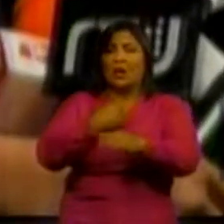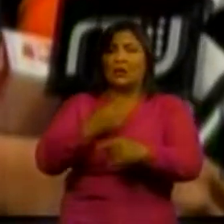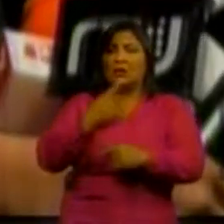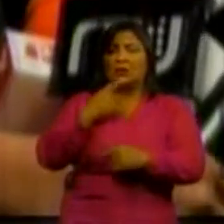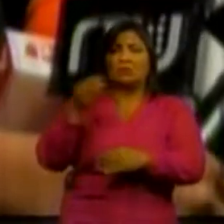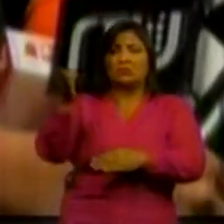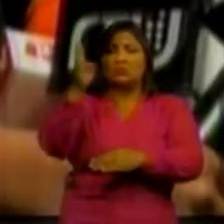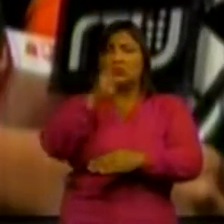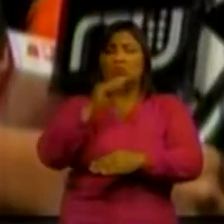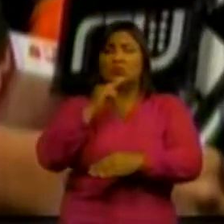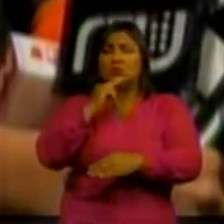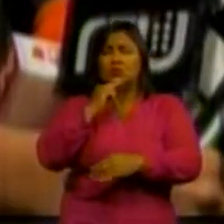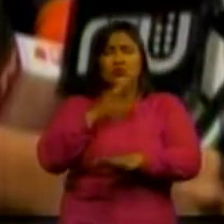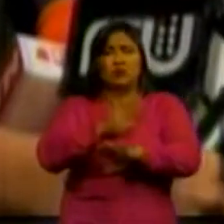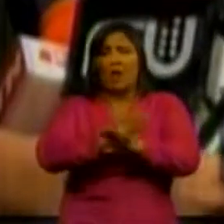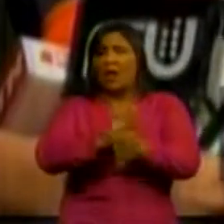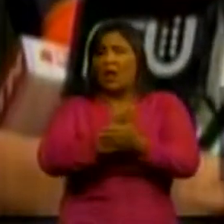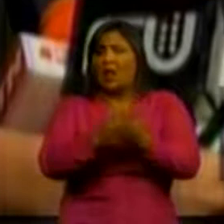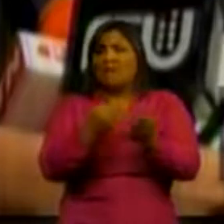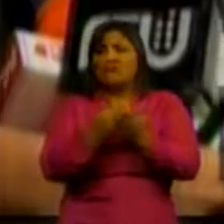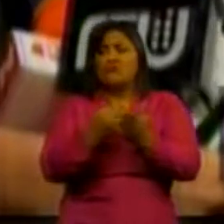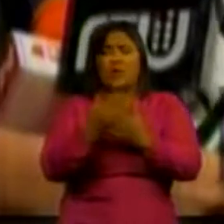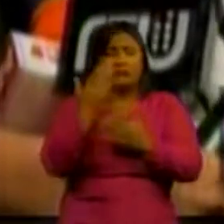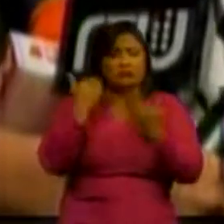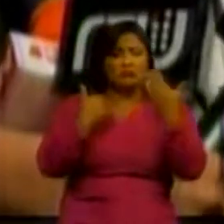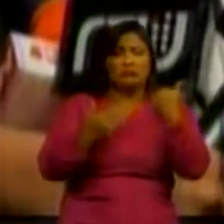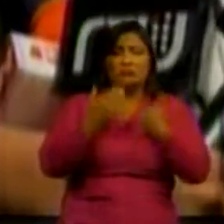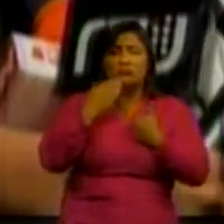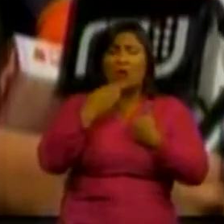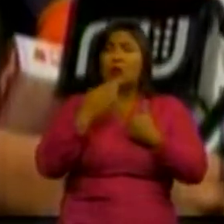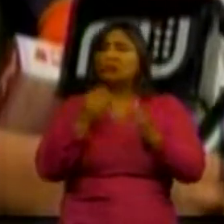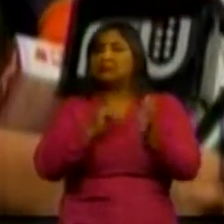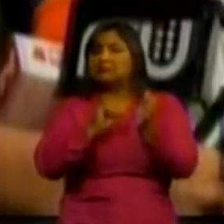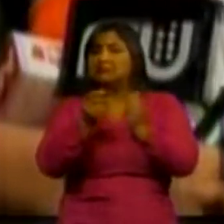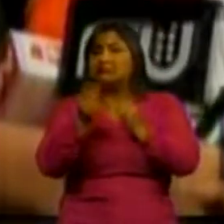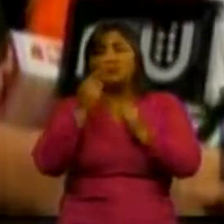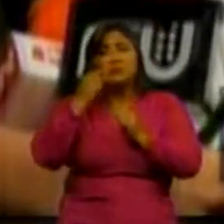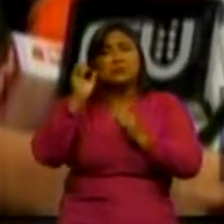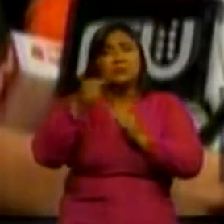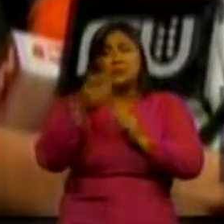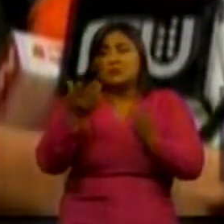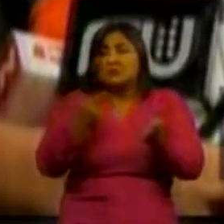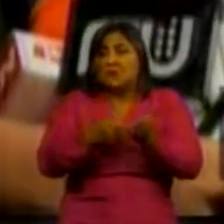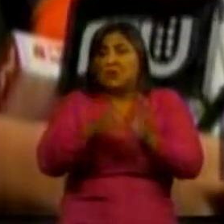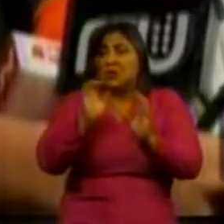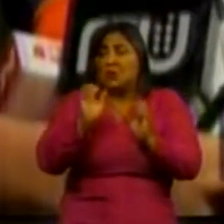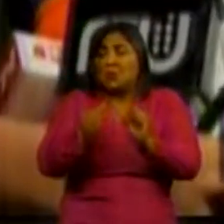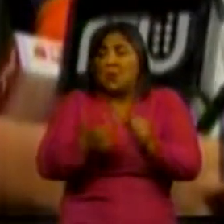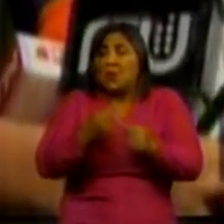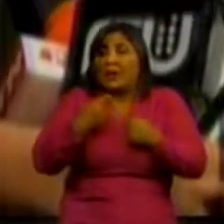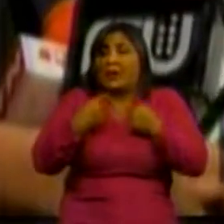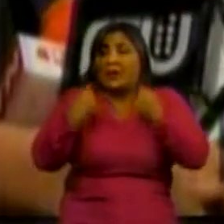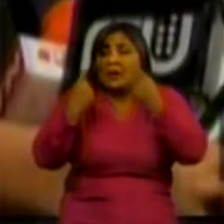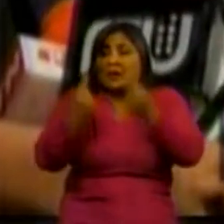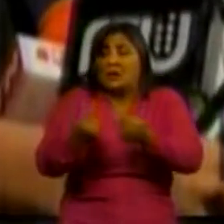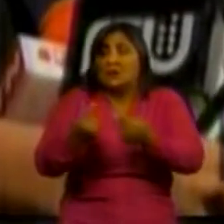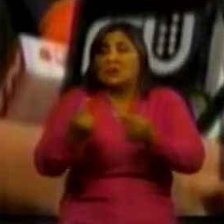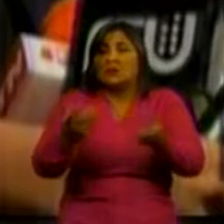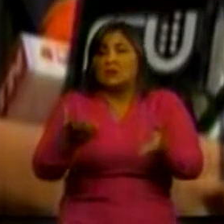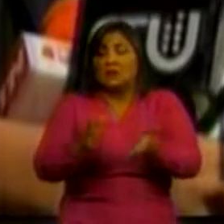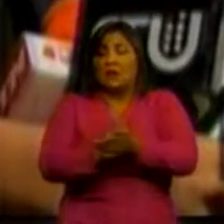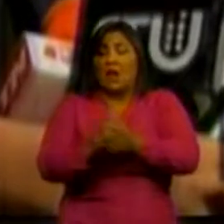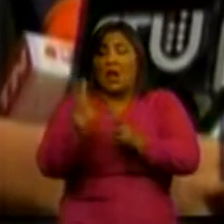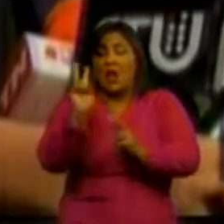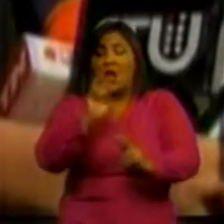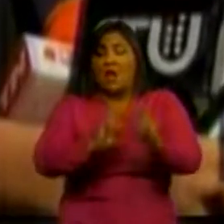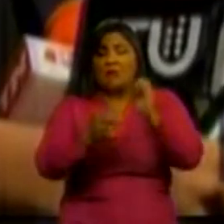ningún momento hubo ningún tipo de evidencia física o magnética por sí para poder pretender que esta